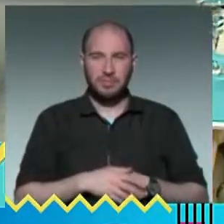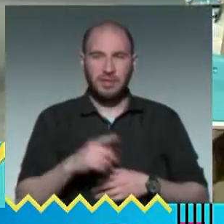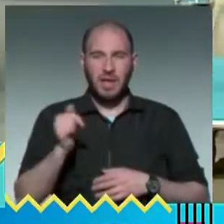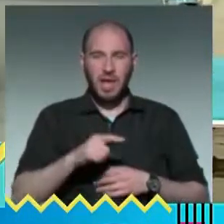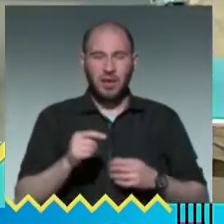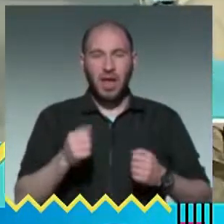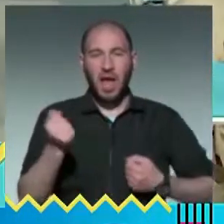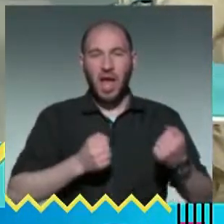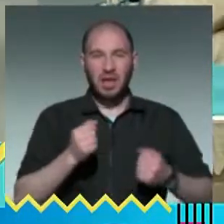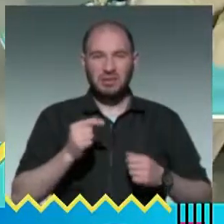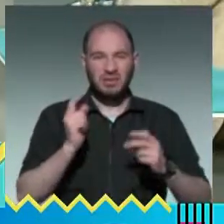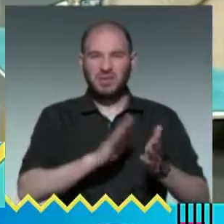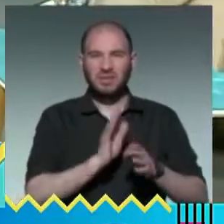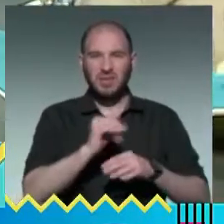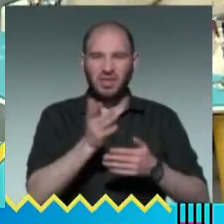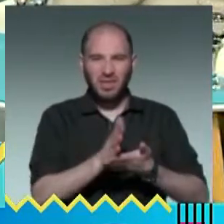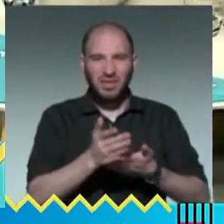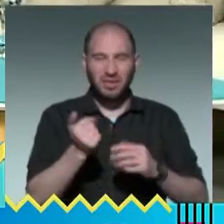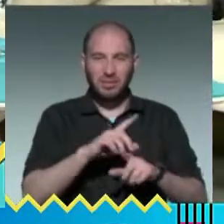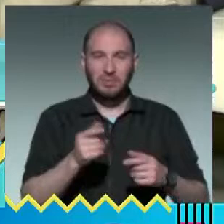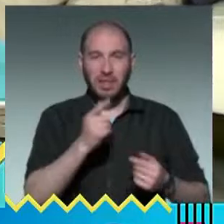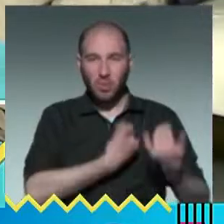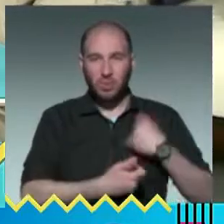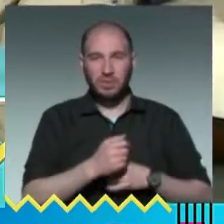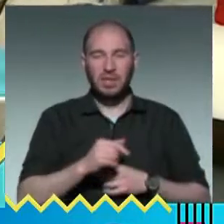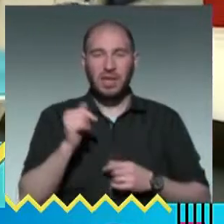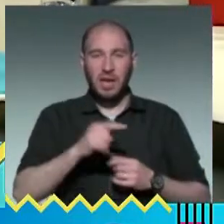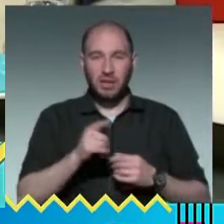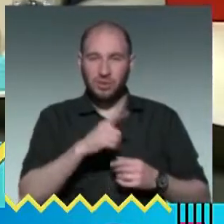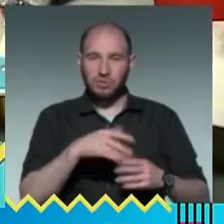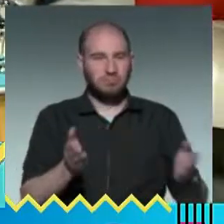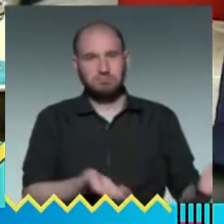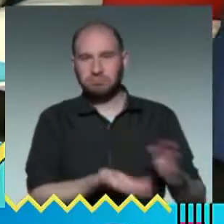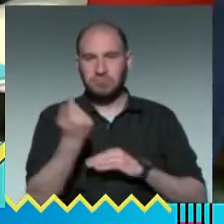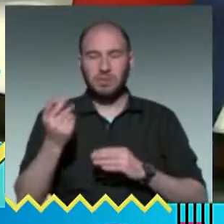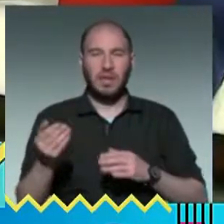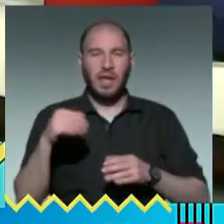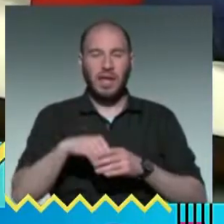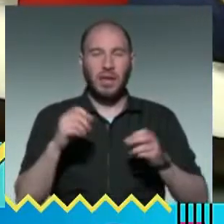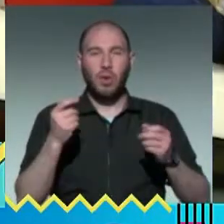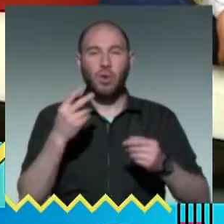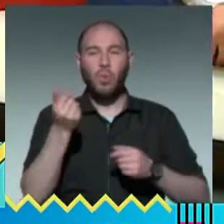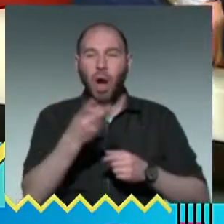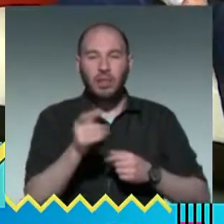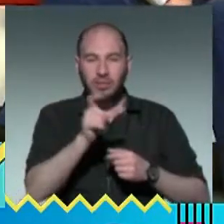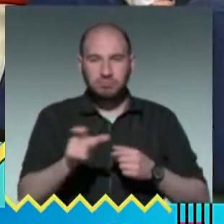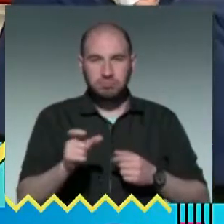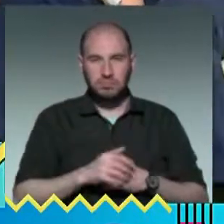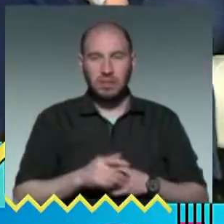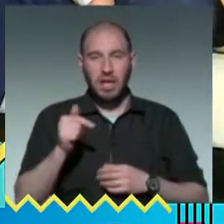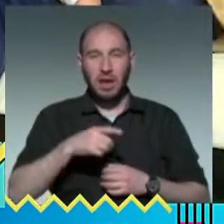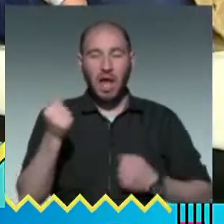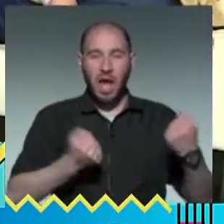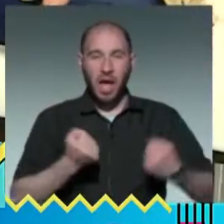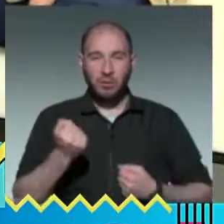auto eléctrico que no tiene cilindrada, puede haber un híbrido, como bien decía Diego. Entonces, por eso salimos de ahí y entramos en capacidad. Y después, a ver, hoy hay vehículos